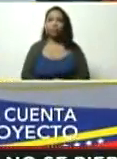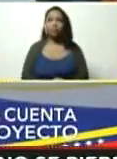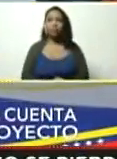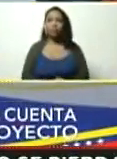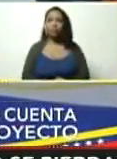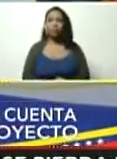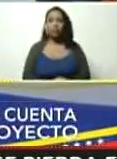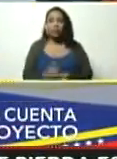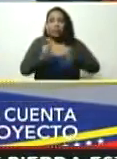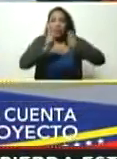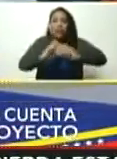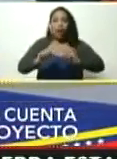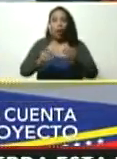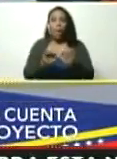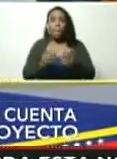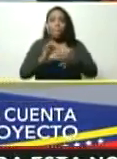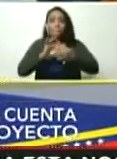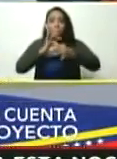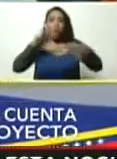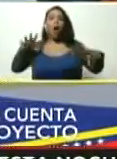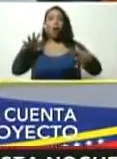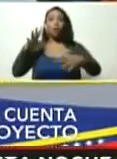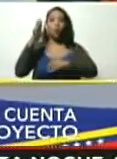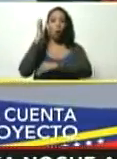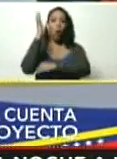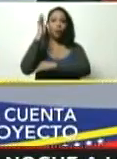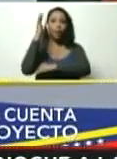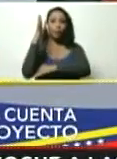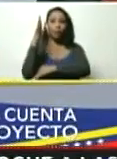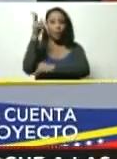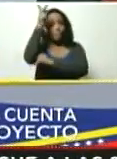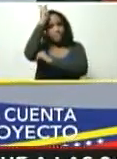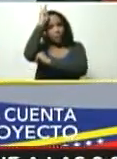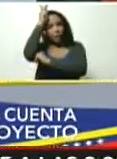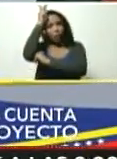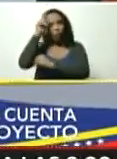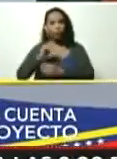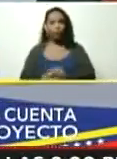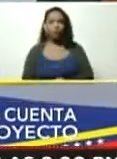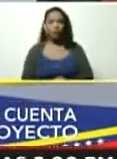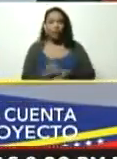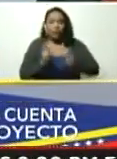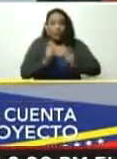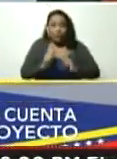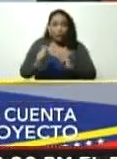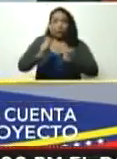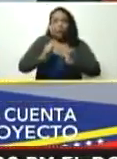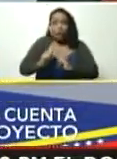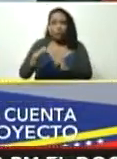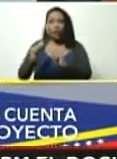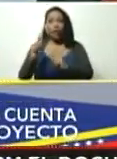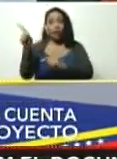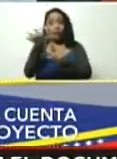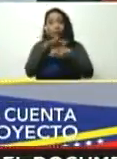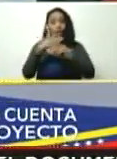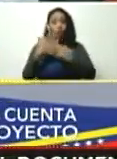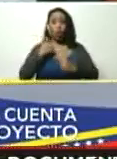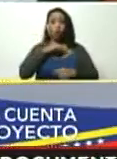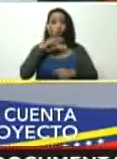de intentar disolver el Congreso del Perú. Y todas las circunstancias que hemos